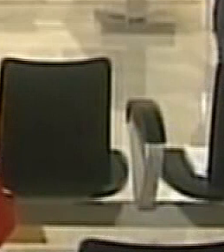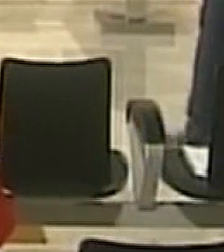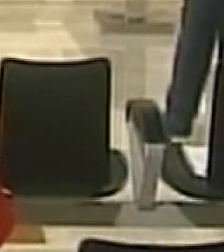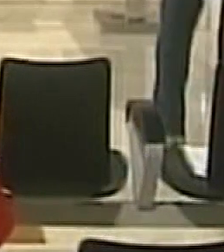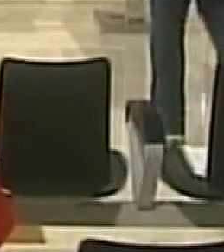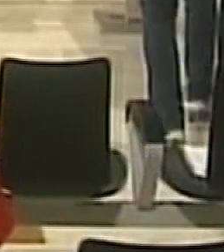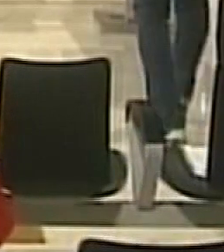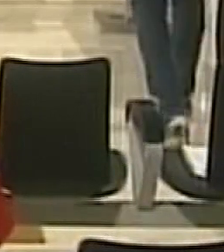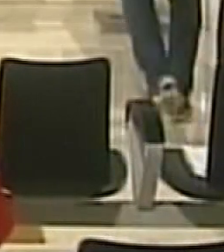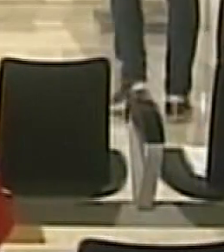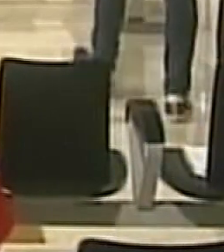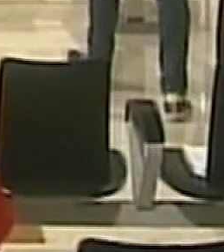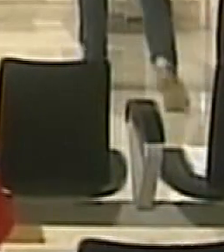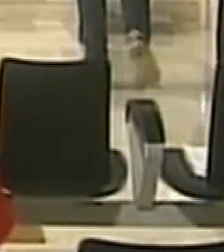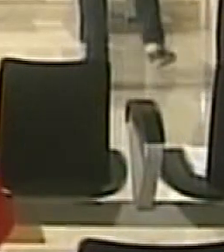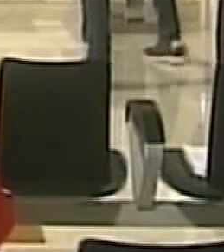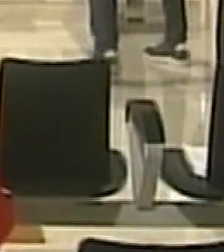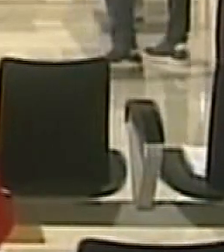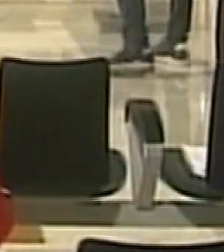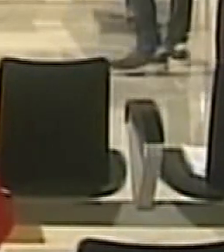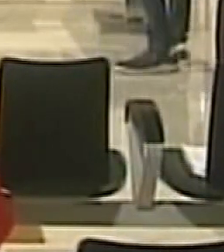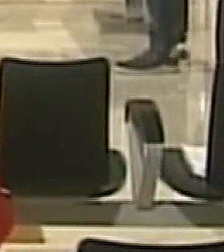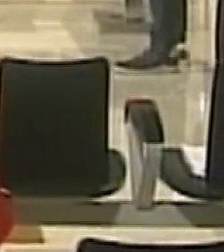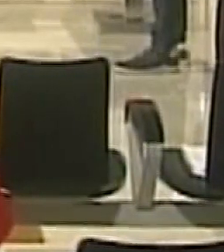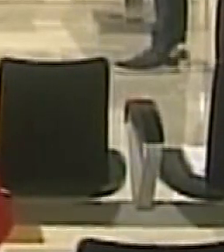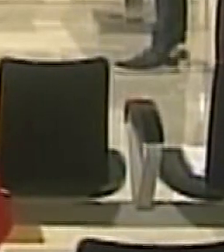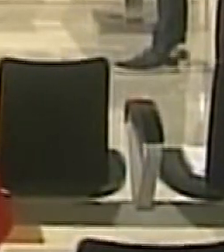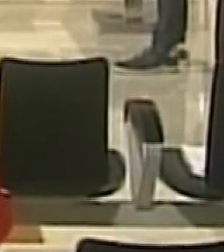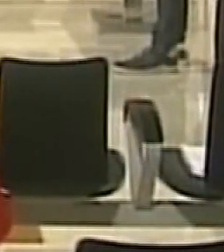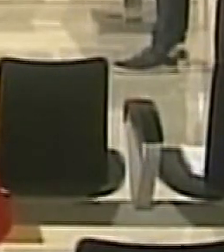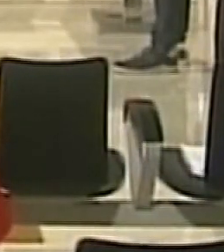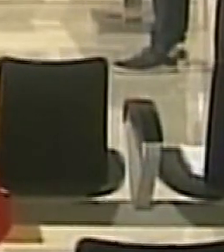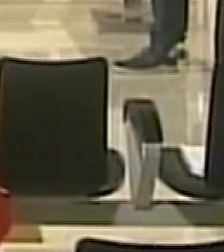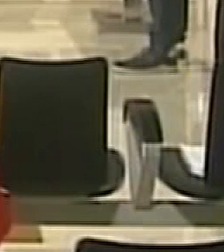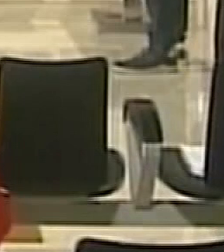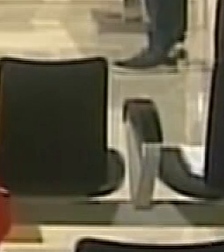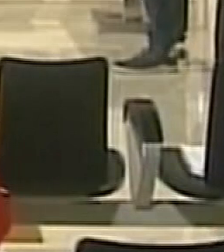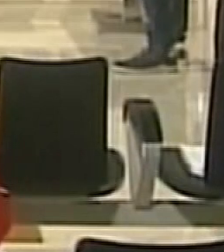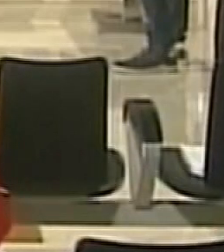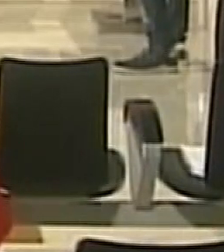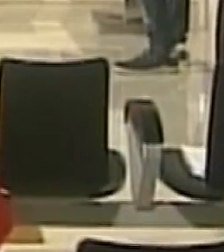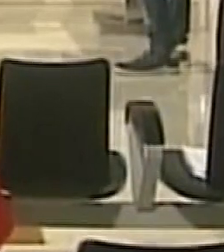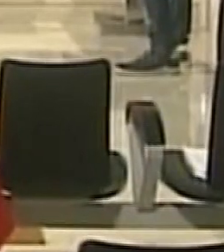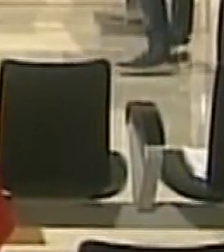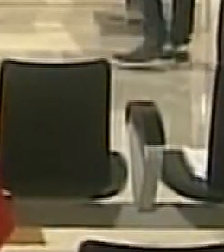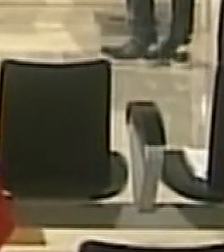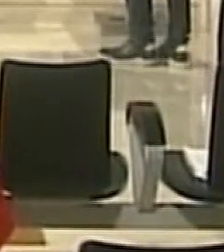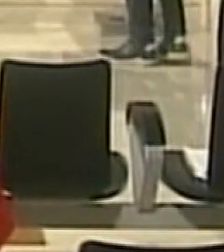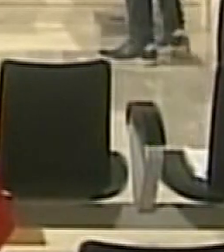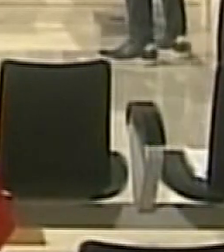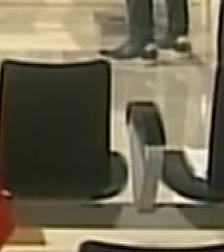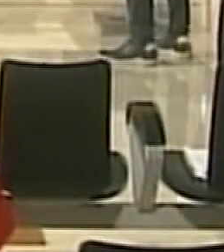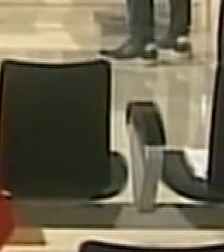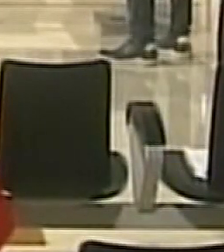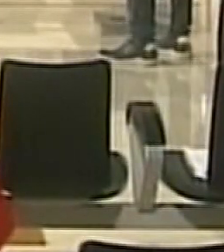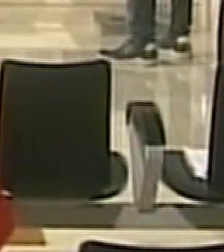Andalucía y de España. Permanezcan en el Salón de Pleno solo las autoridades que van a portar corona, que son las siguientes: